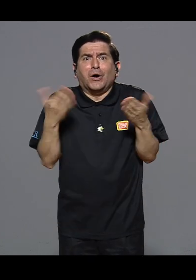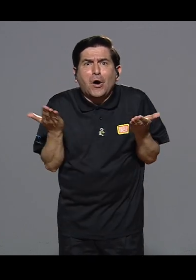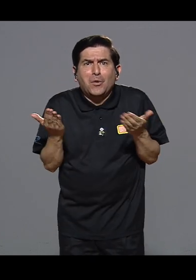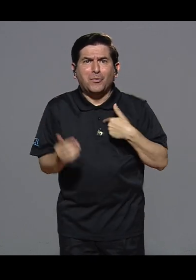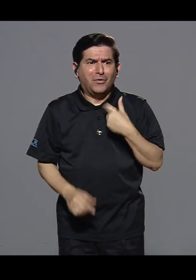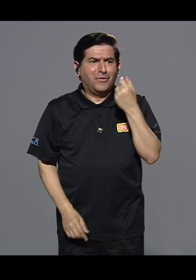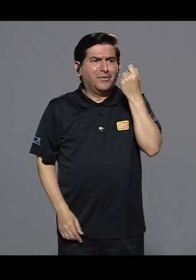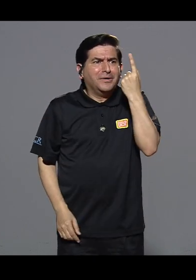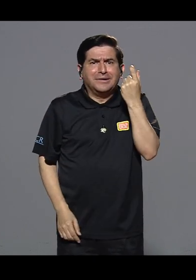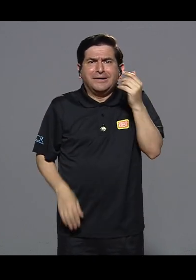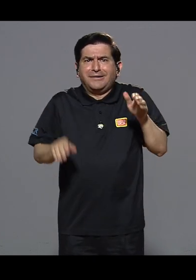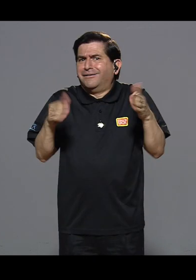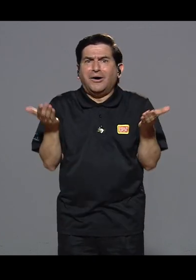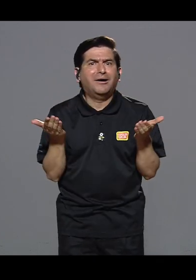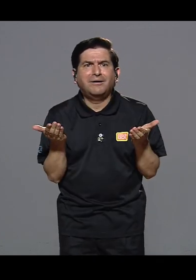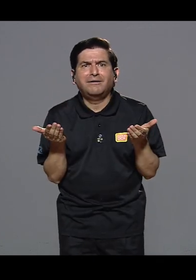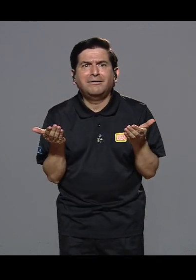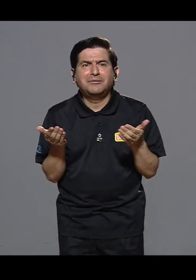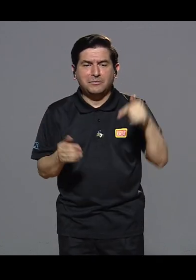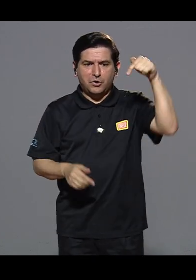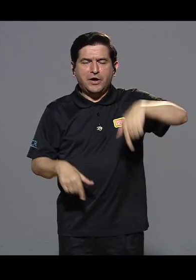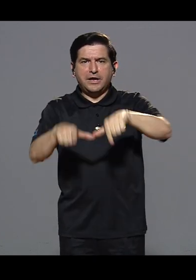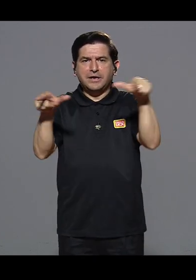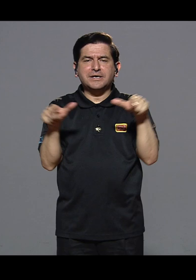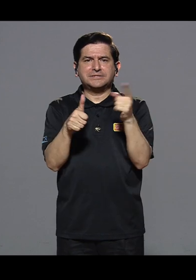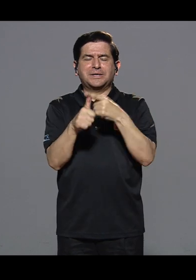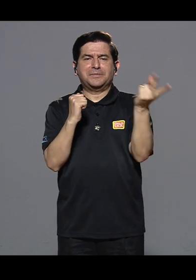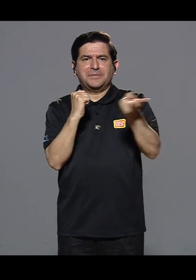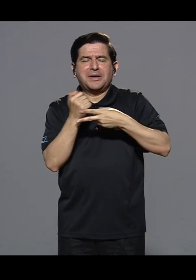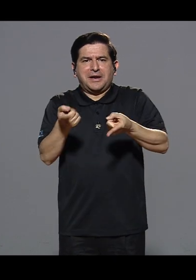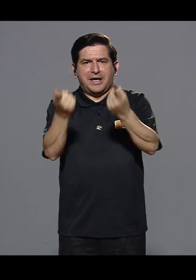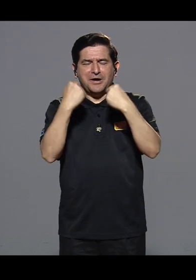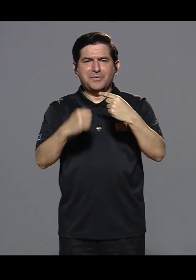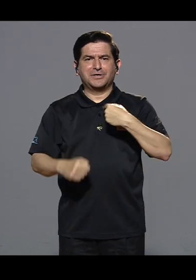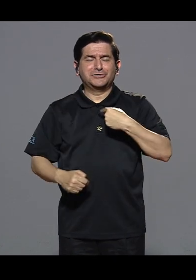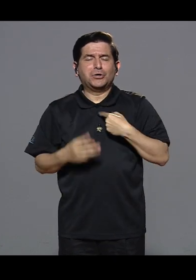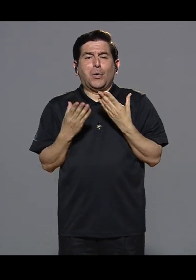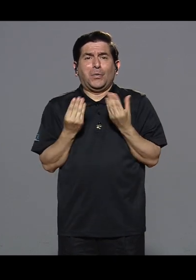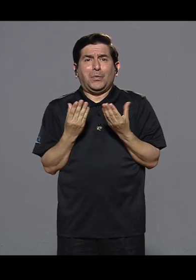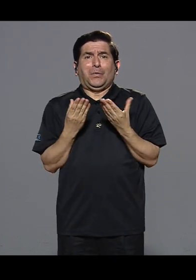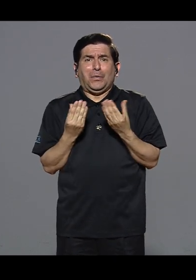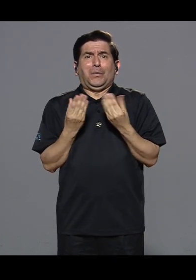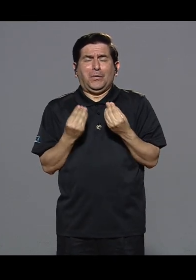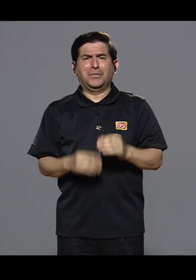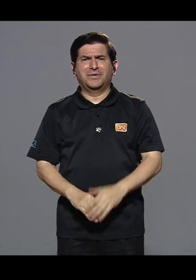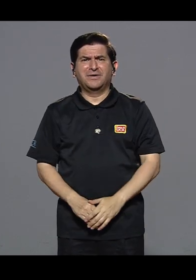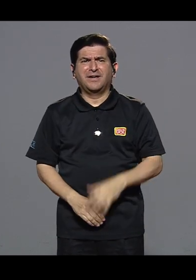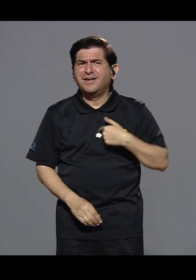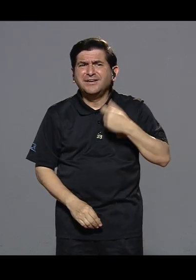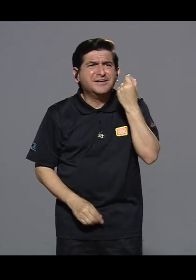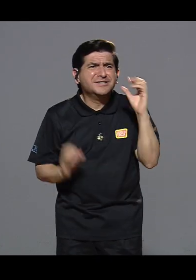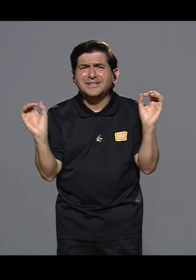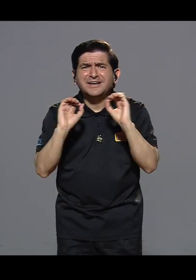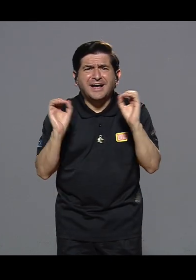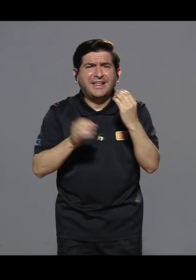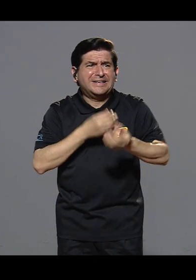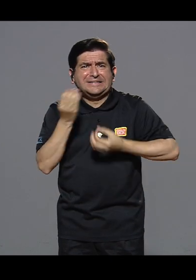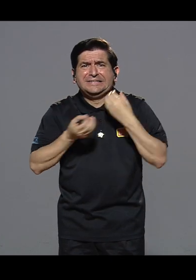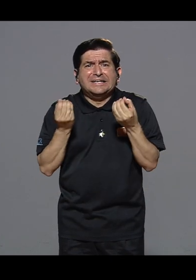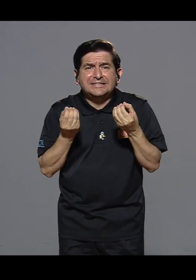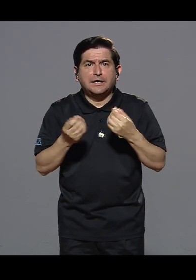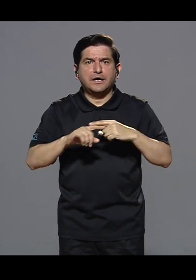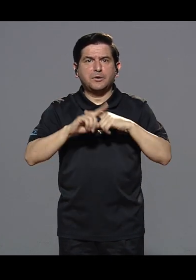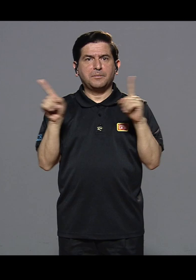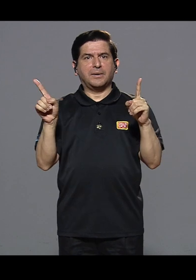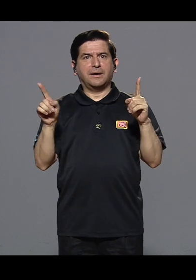¿Cómo entiende entonces? Y estando aquí, la primera vez que vine, sí me dio demasiado susto porque yo decía, ¿y si no lo entiendo? ¿Y cómo hacemos?